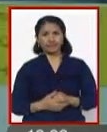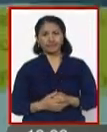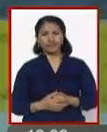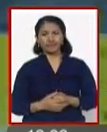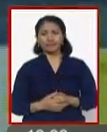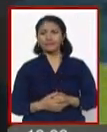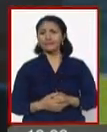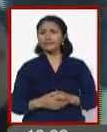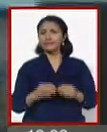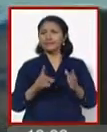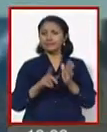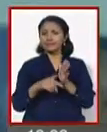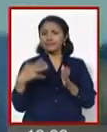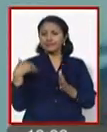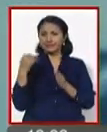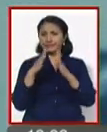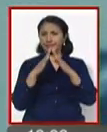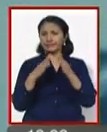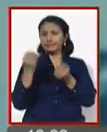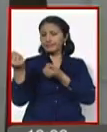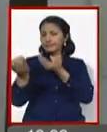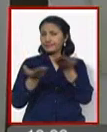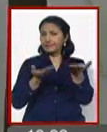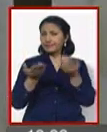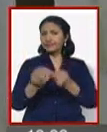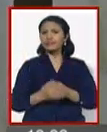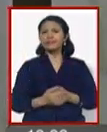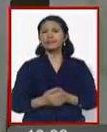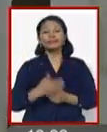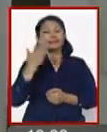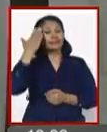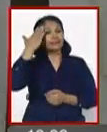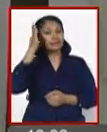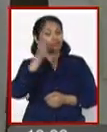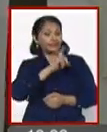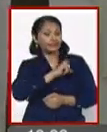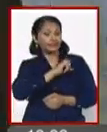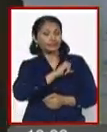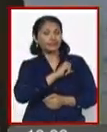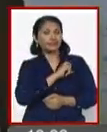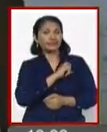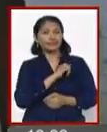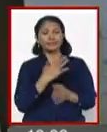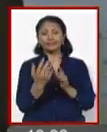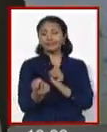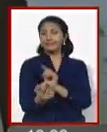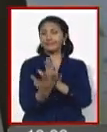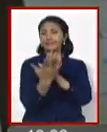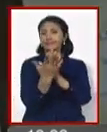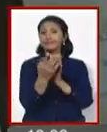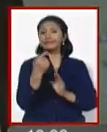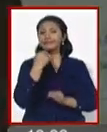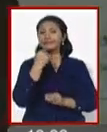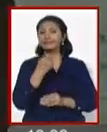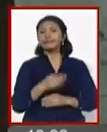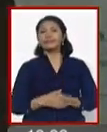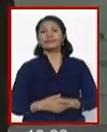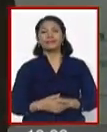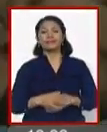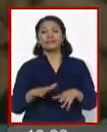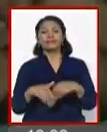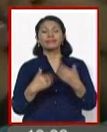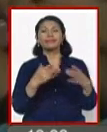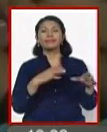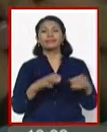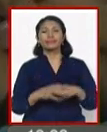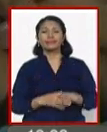ilegalmente. El propietario del inmueble les ofreció el servicio y, sin saber que eran policías a los que tenía enfrente, reveló el modus